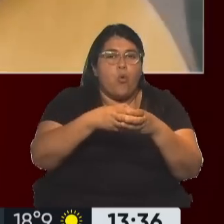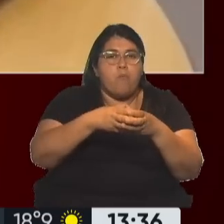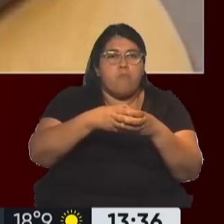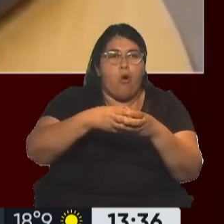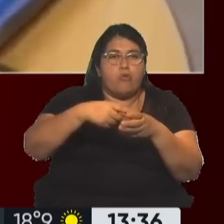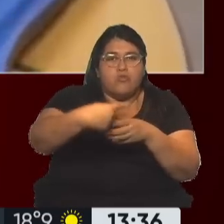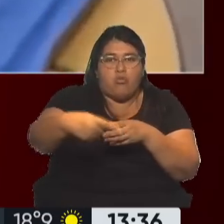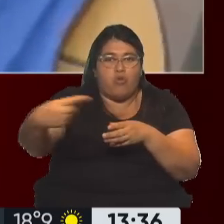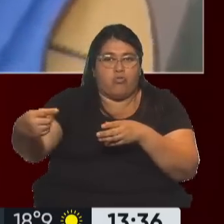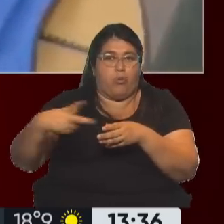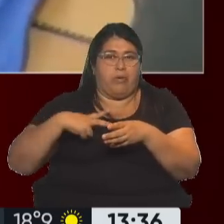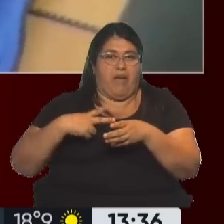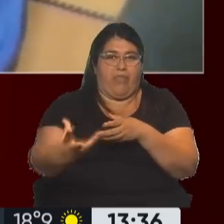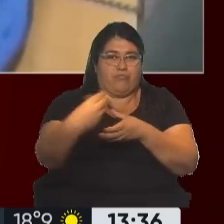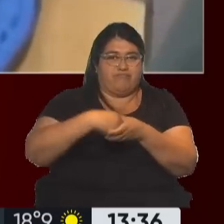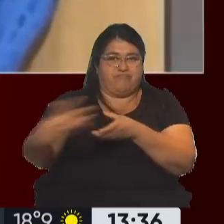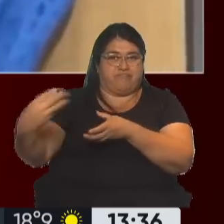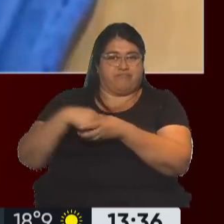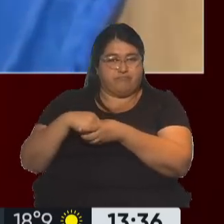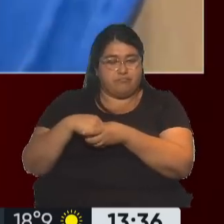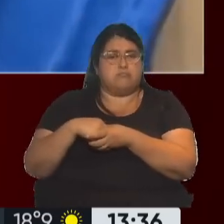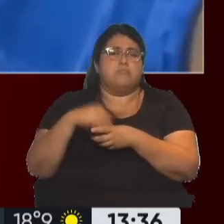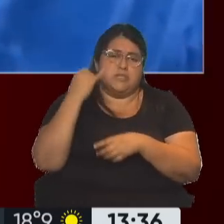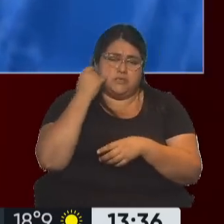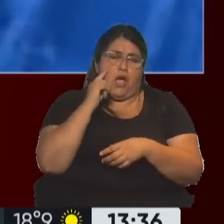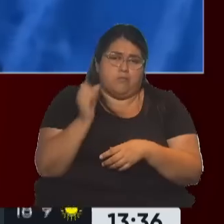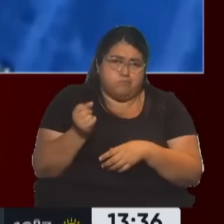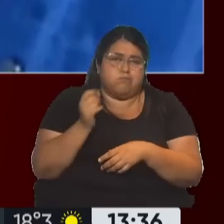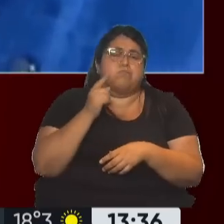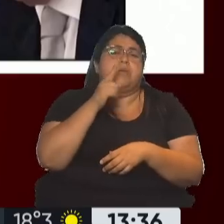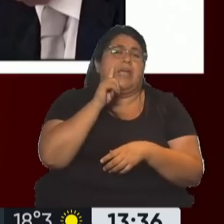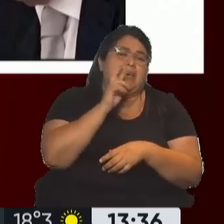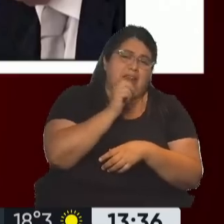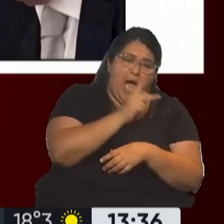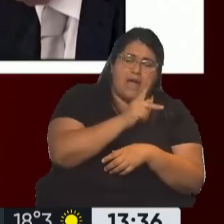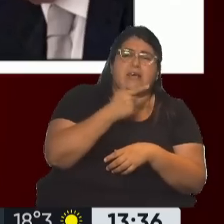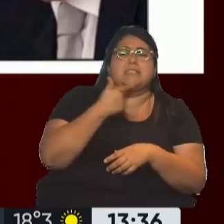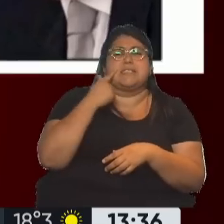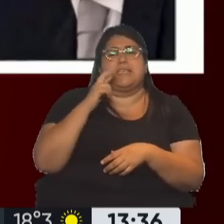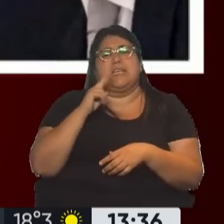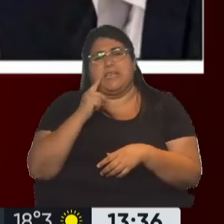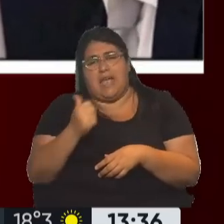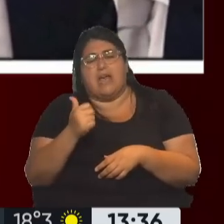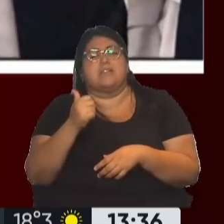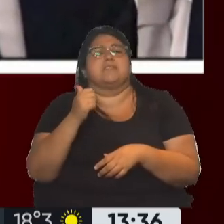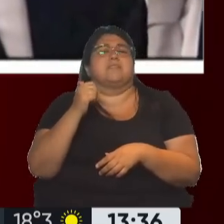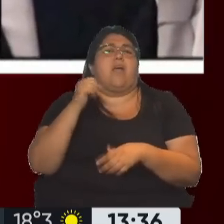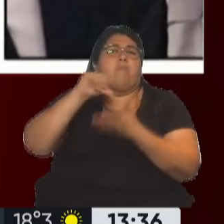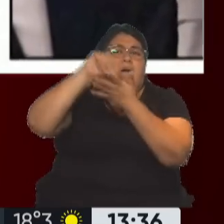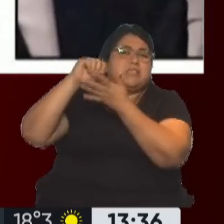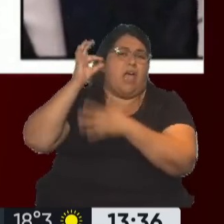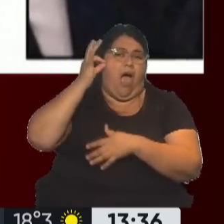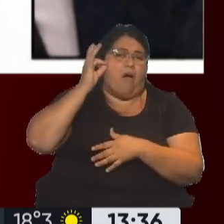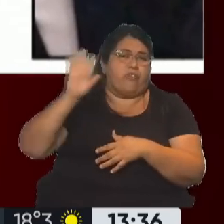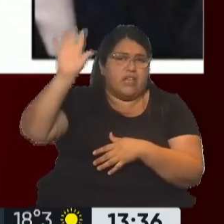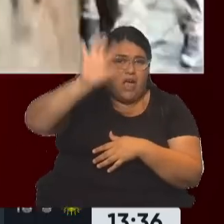sino también en diferentes conflictos. Lo vimos en Irak, lo vimos en Siria, lo vimos recurrentemente en países africanos a partir de la acción del